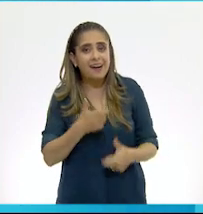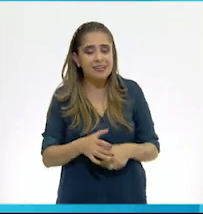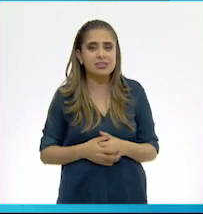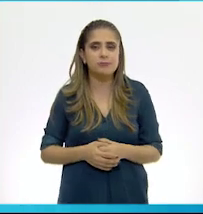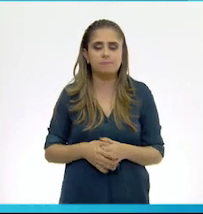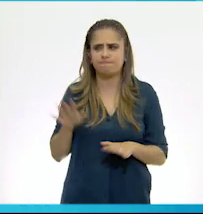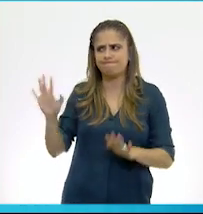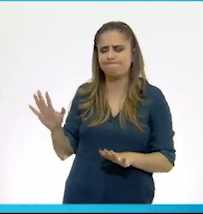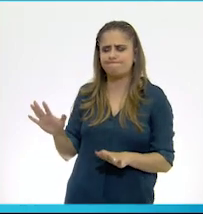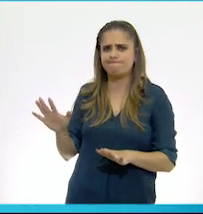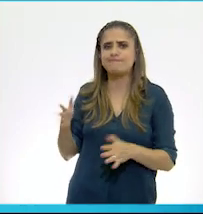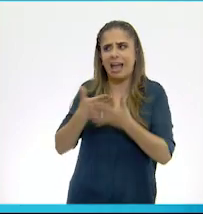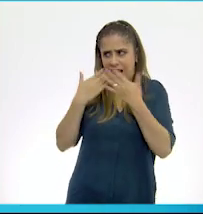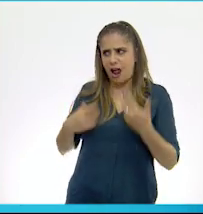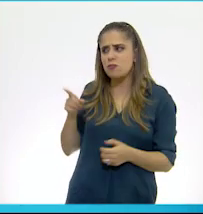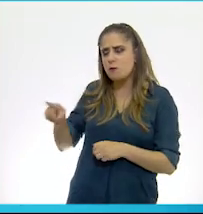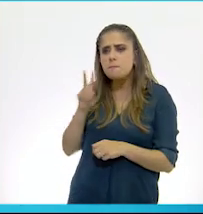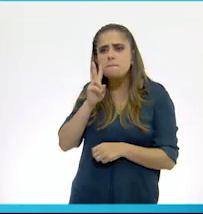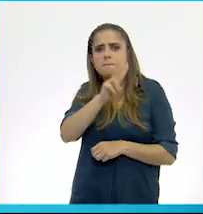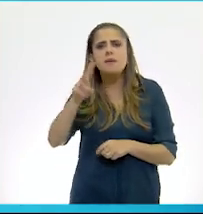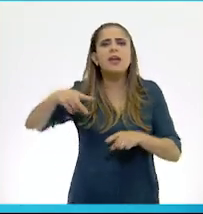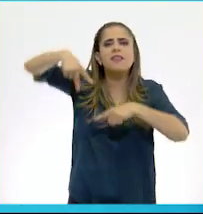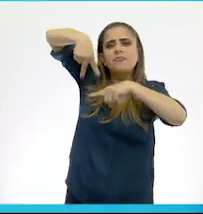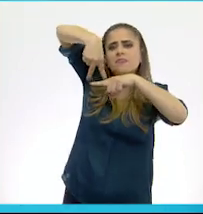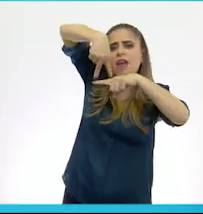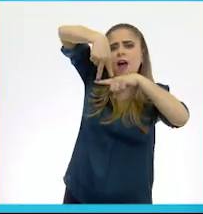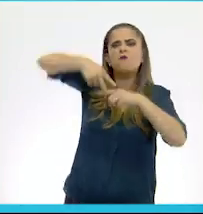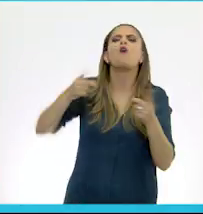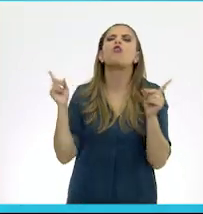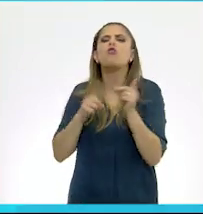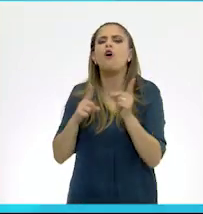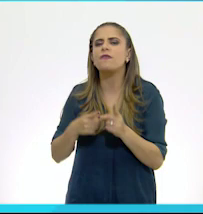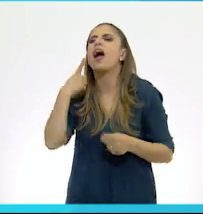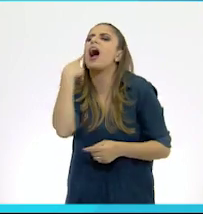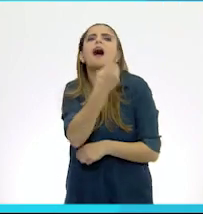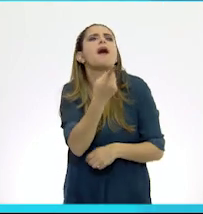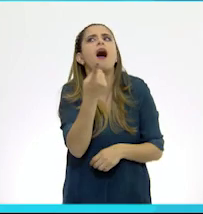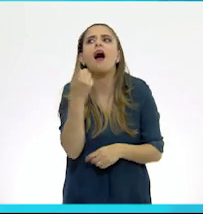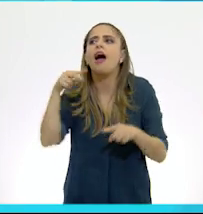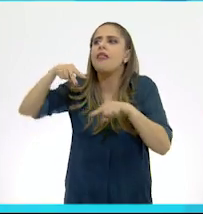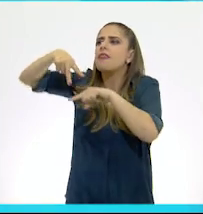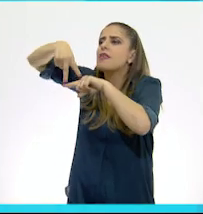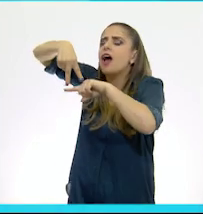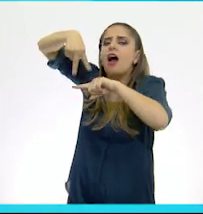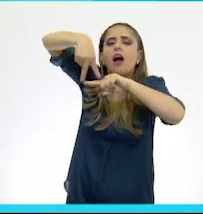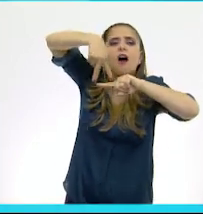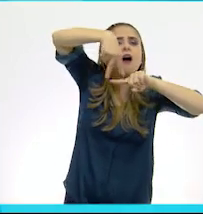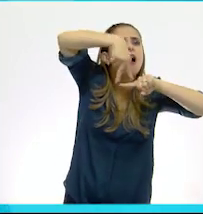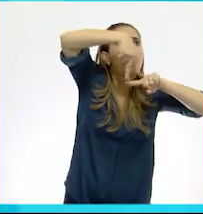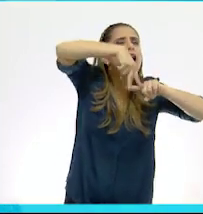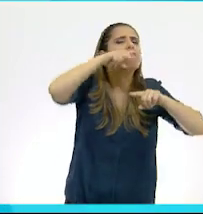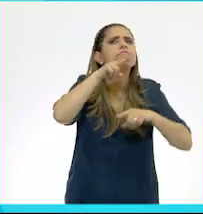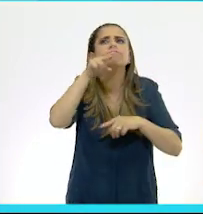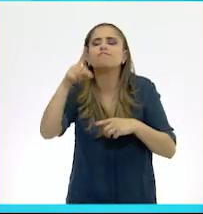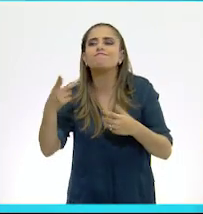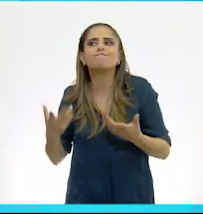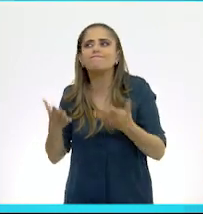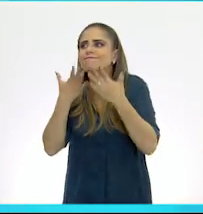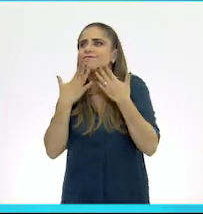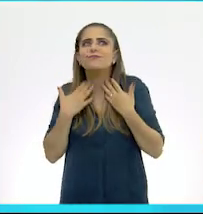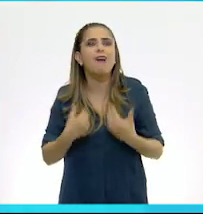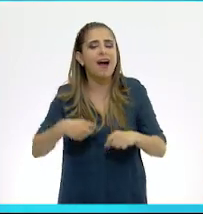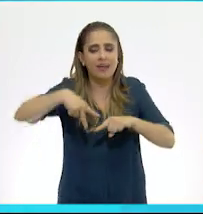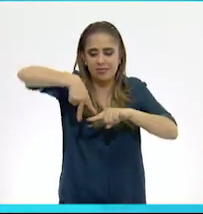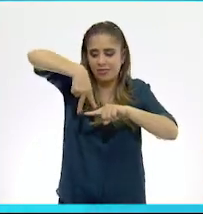Bueno, ahora te reto a que encontremos un triángulo. ¡Un triángulo, eh! Sí. ¡Un triángulo! ¡Triángulo! ¡Un triángulo! ¡No encuentro